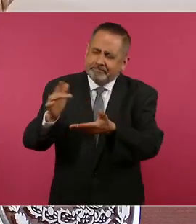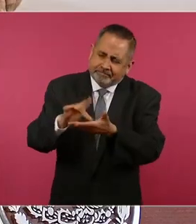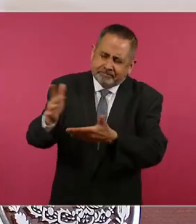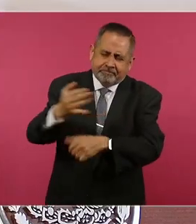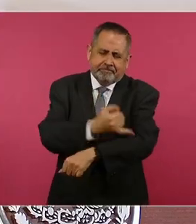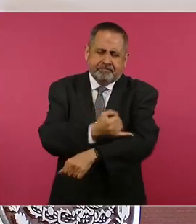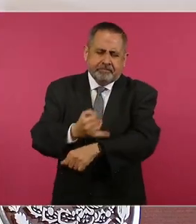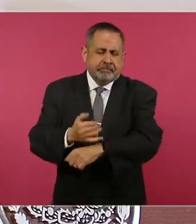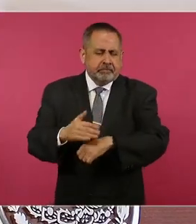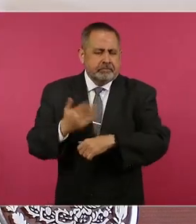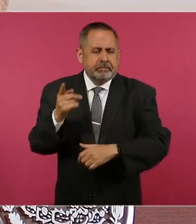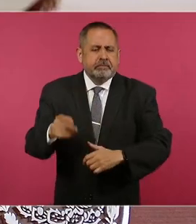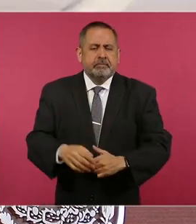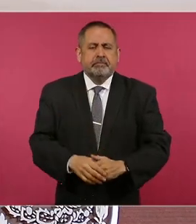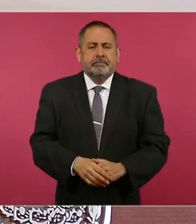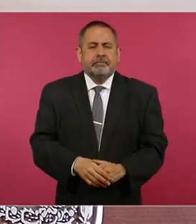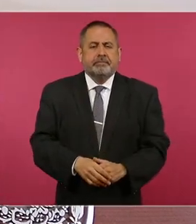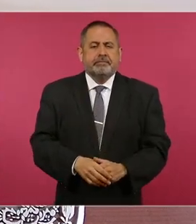porque